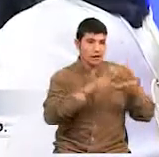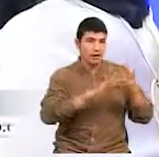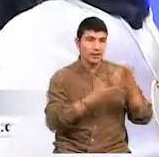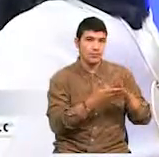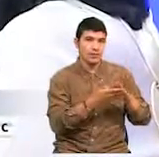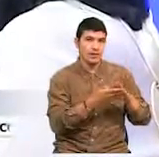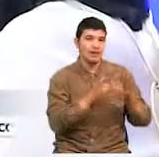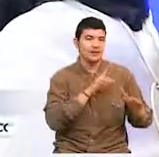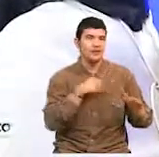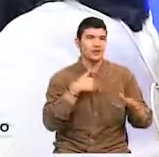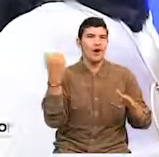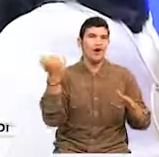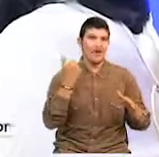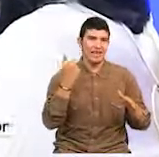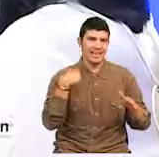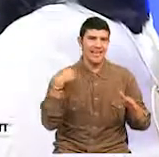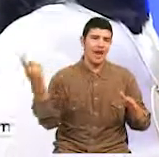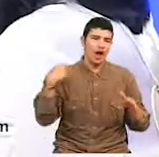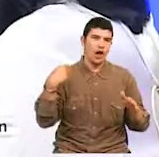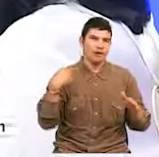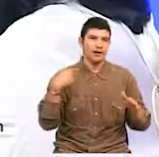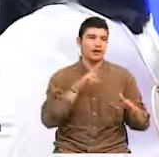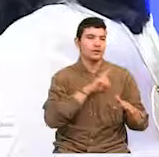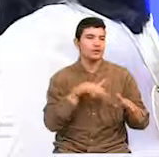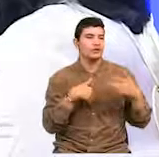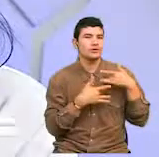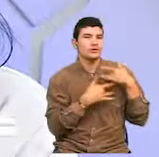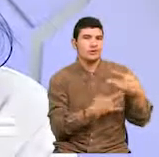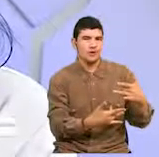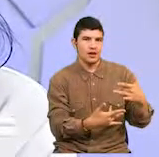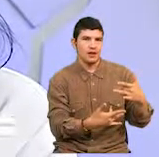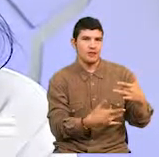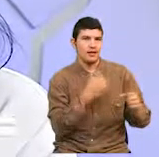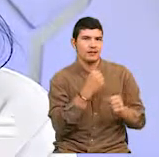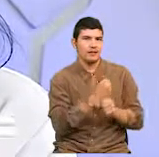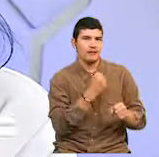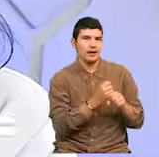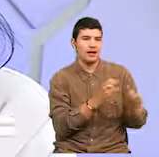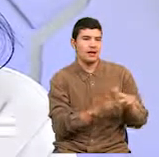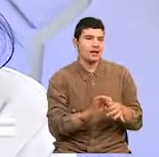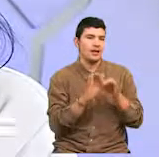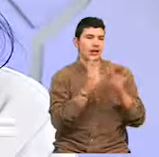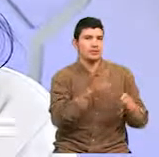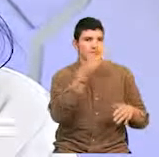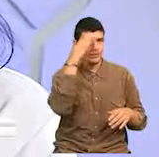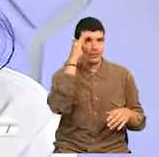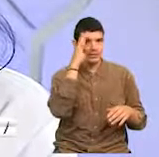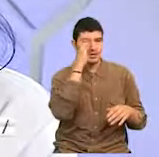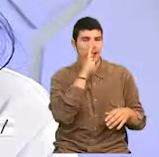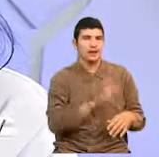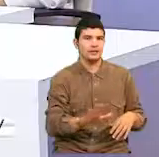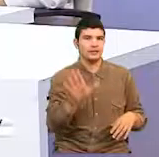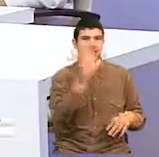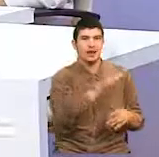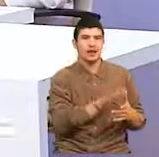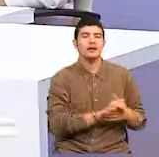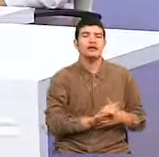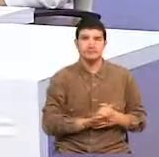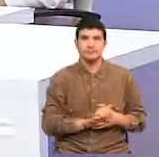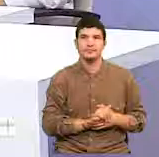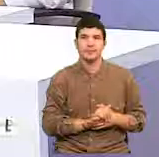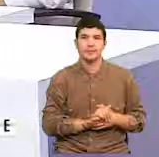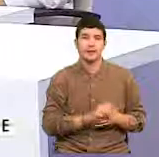nos permite que nosotros colaboremos y trabajemos de la mano con la Policía Nacional. Si bien es cierto,